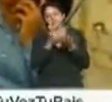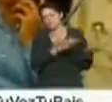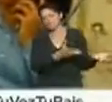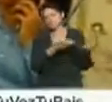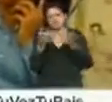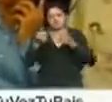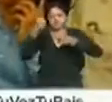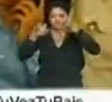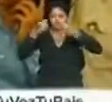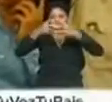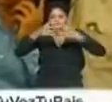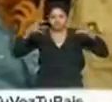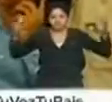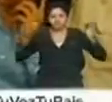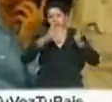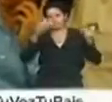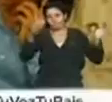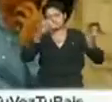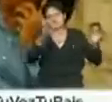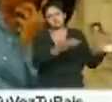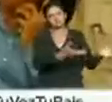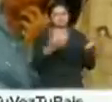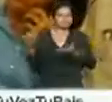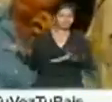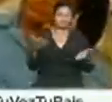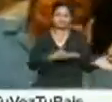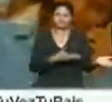que inició e inicia